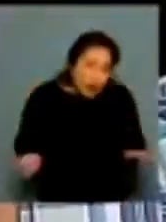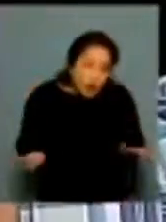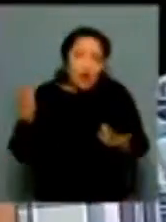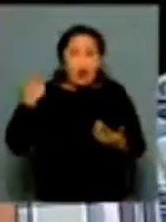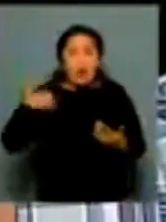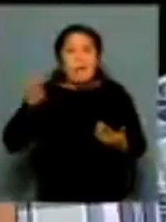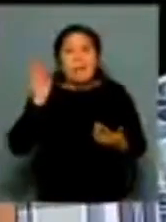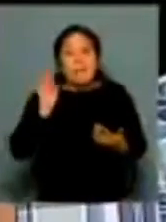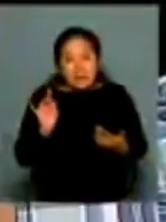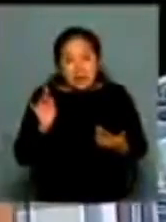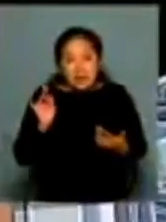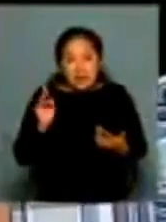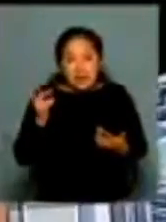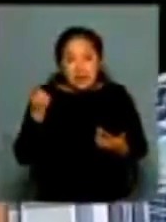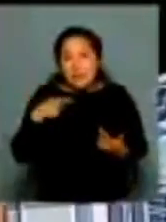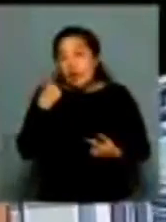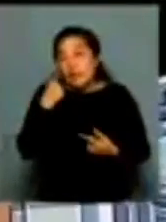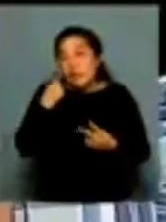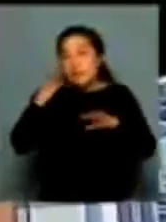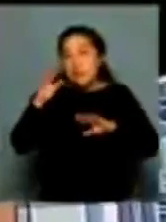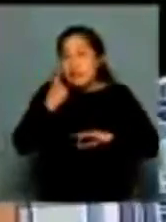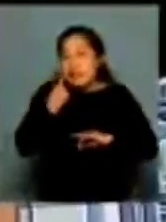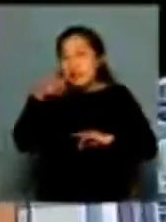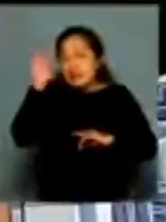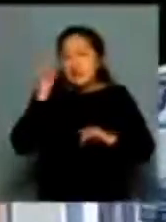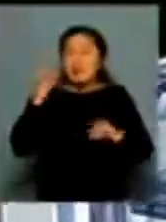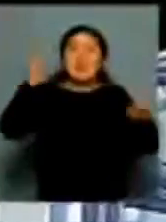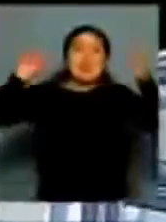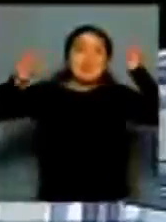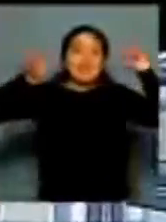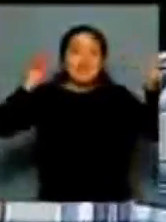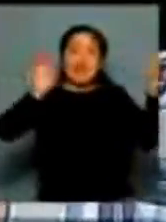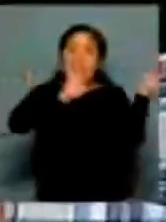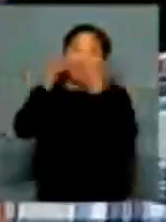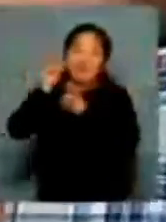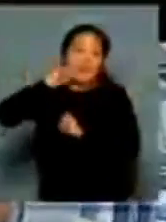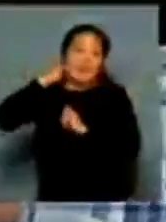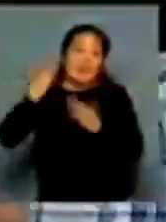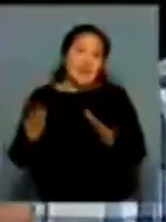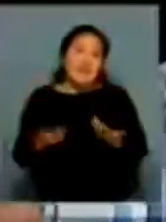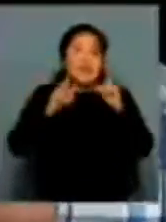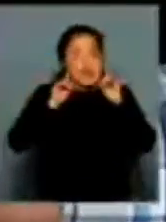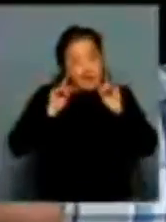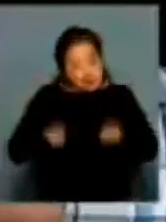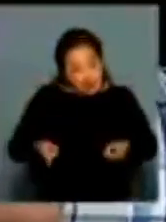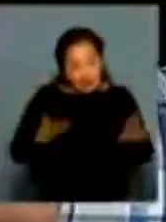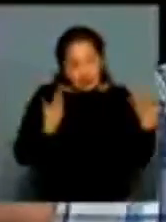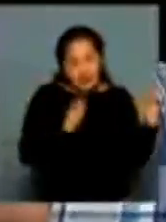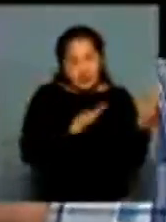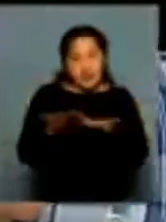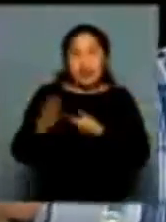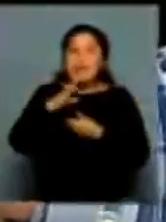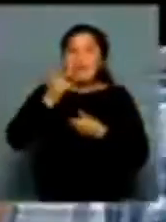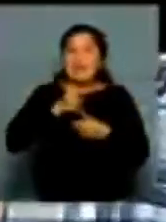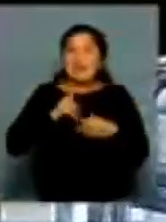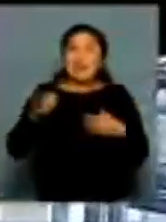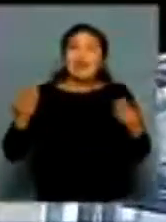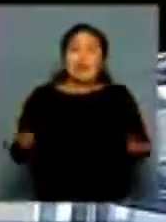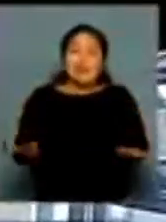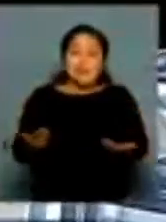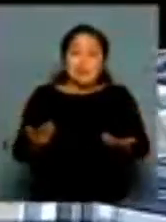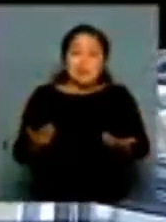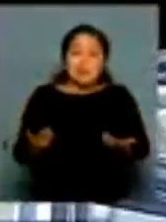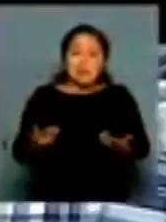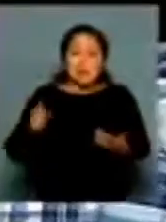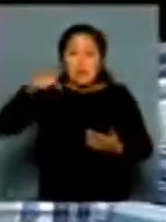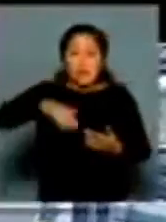que está bueno que lo vayamos controlando, así que a disfrutarte. El clima nos está acompañando mucho también, así que la verdad que desde,